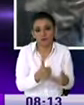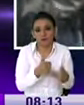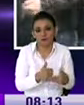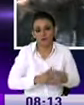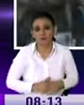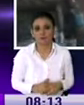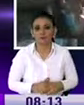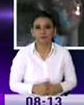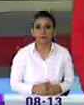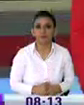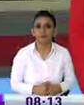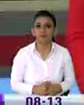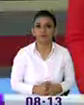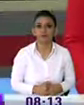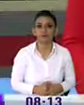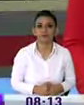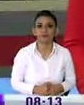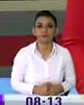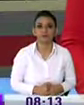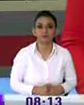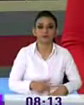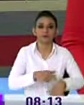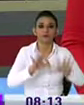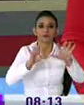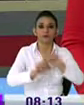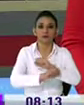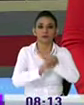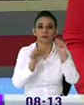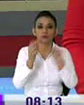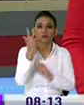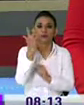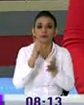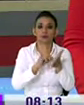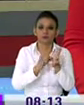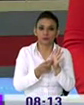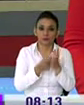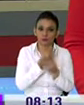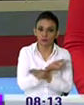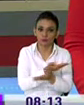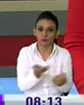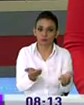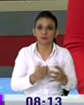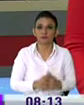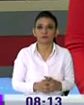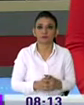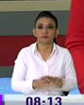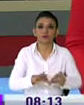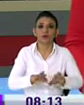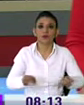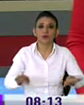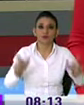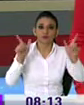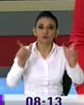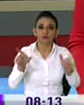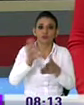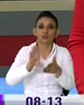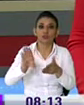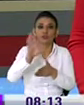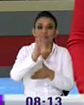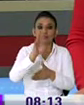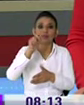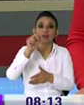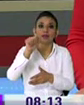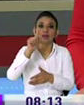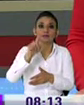usuarios. Son las 8:13 y les contamos que las alumnas egresadas del Colegio María de Nazaret,